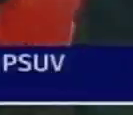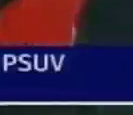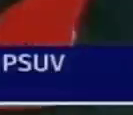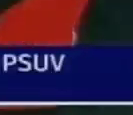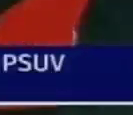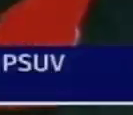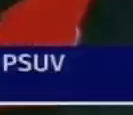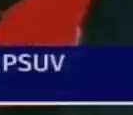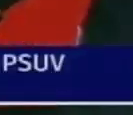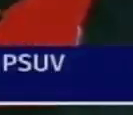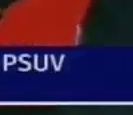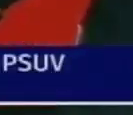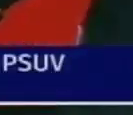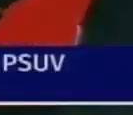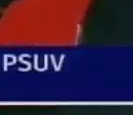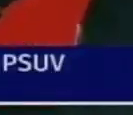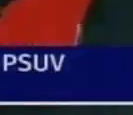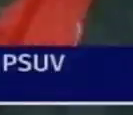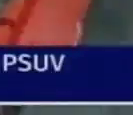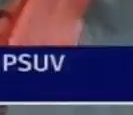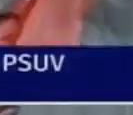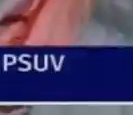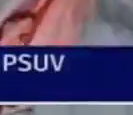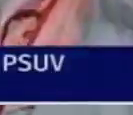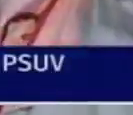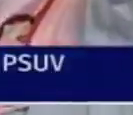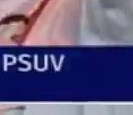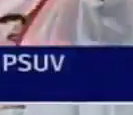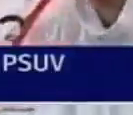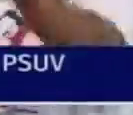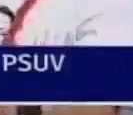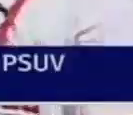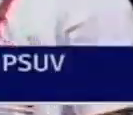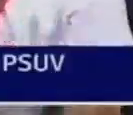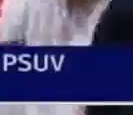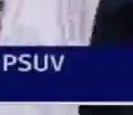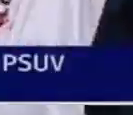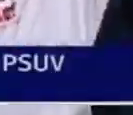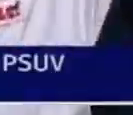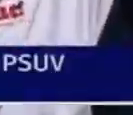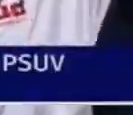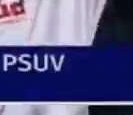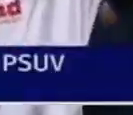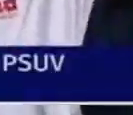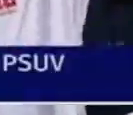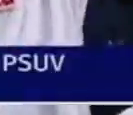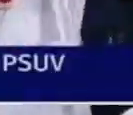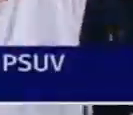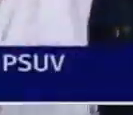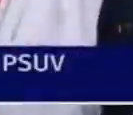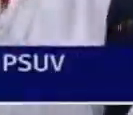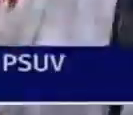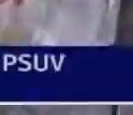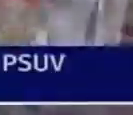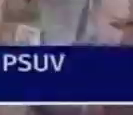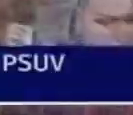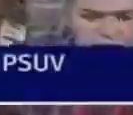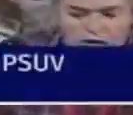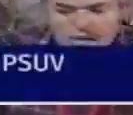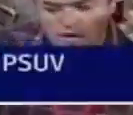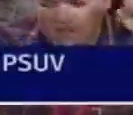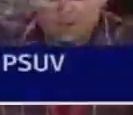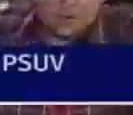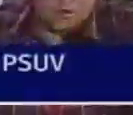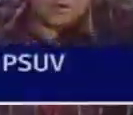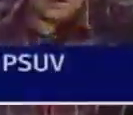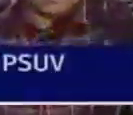memoria. ¡Que viva el Che! ¡Que viva Fidel! ¡Que viva, ¡que viva Chávez! ¡Viva! ¡Que viva la